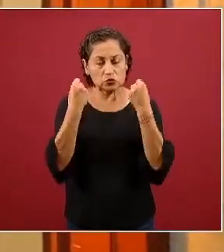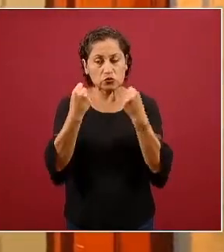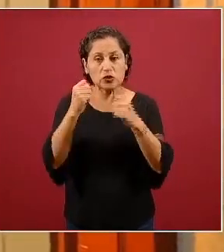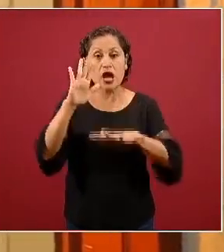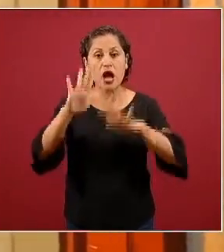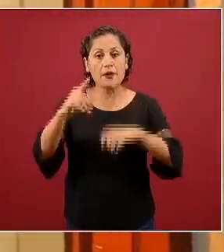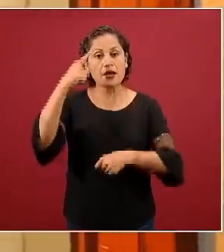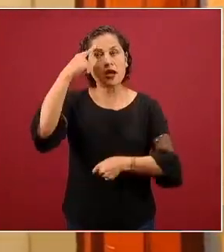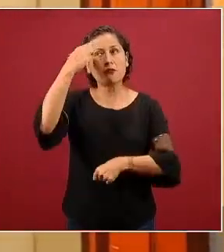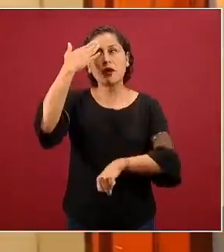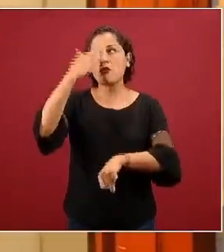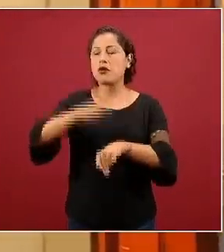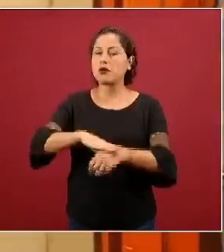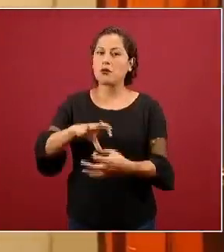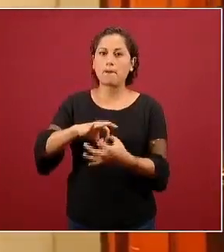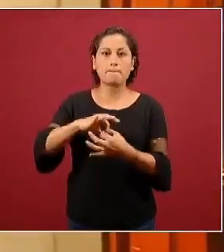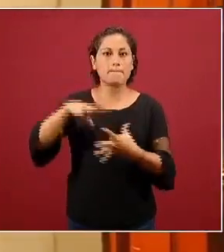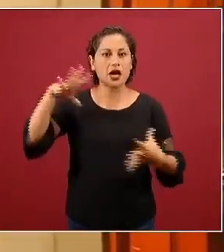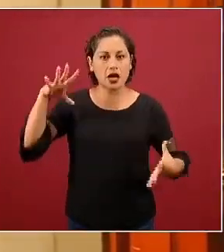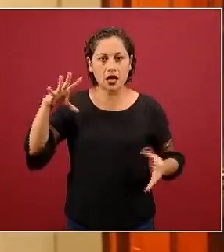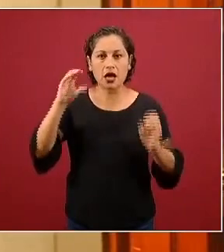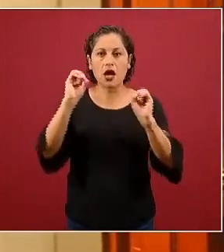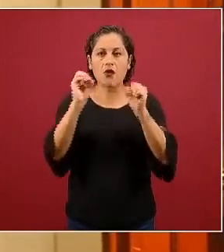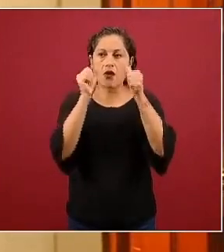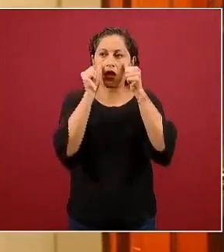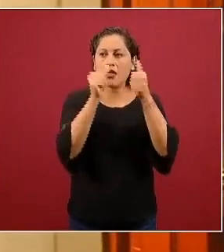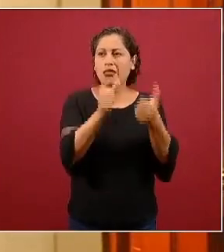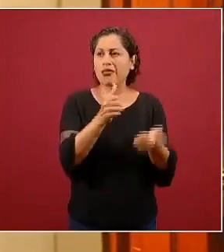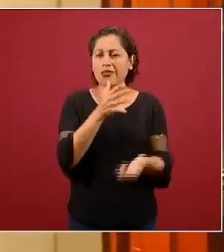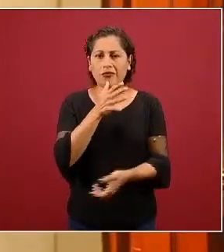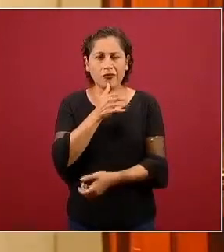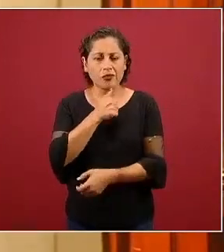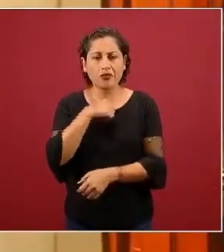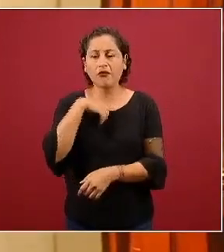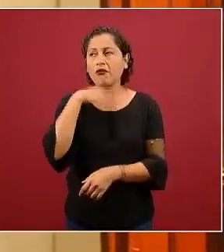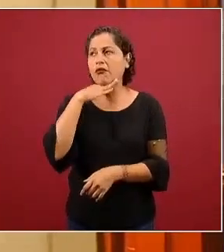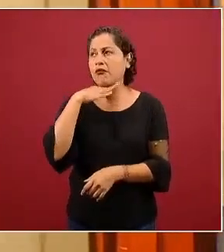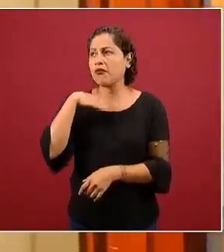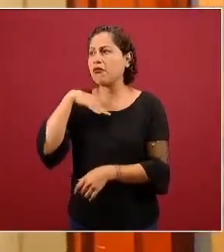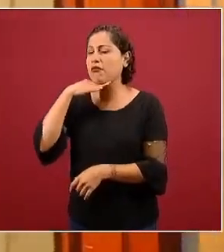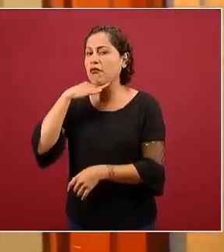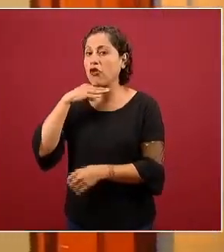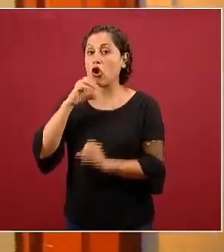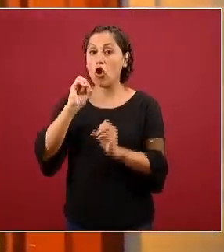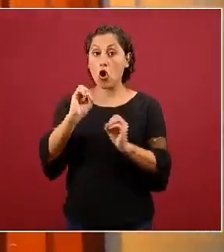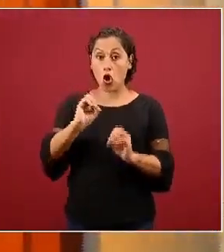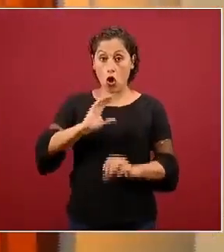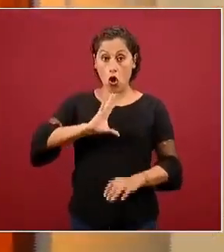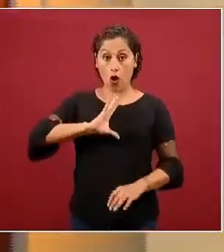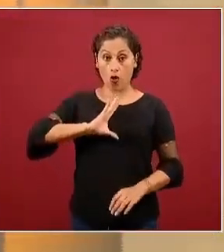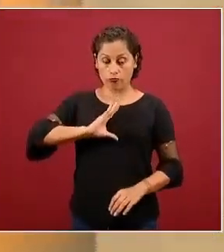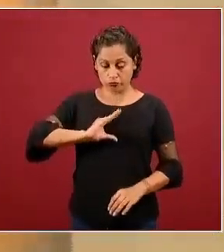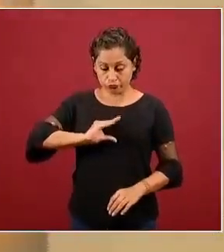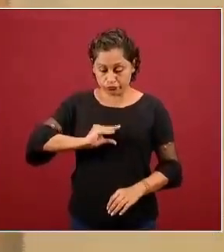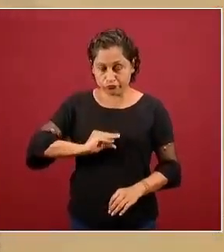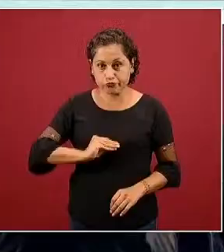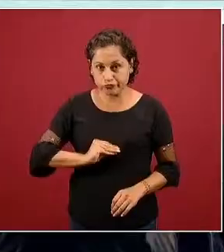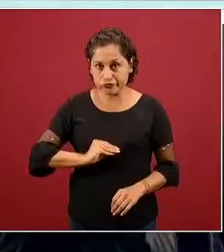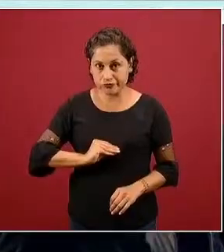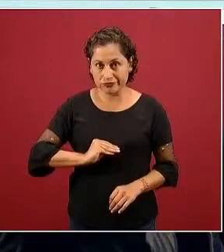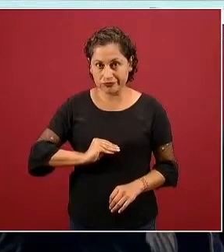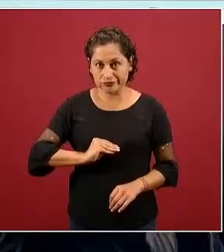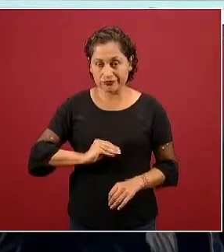la concentración, la autoestima empieza a disminuir en